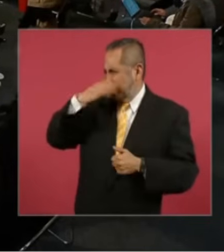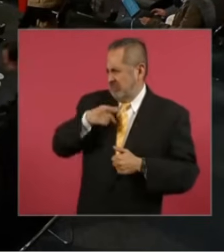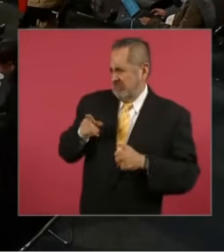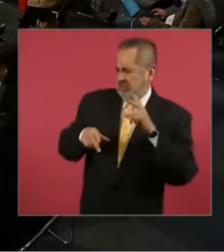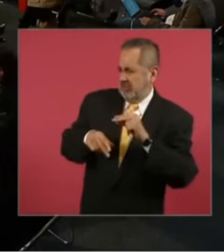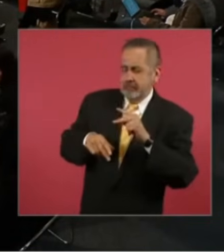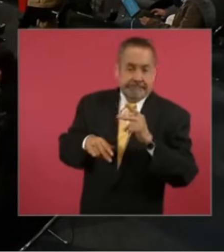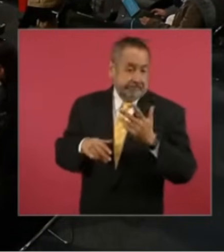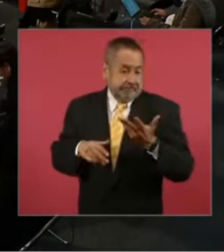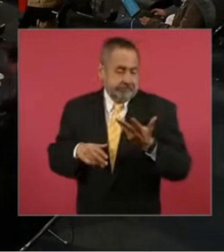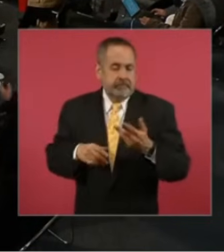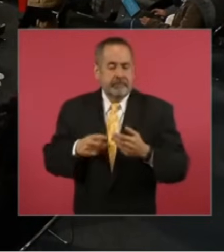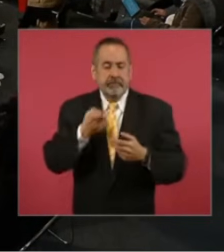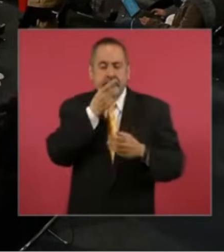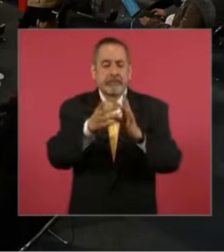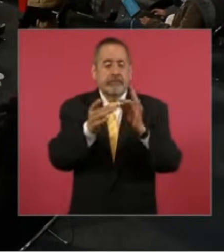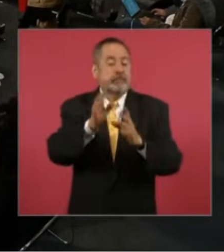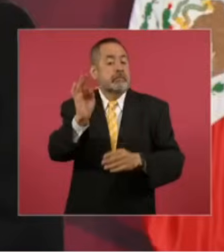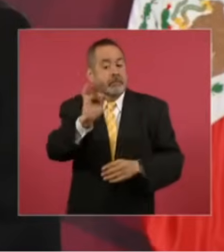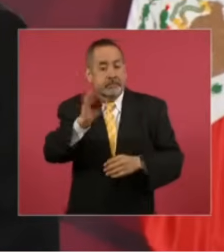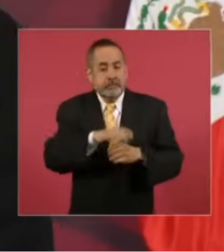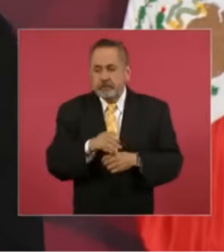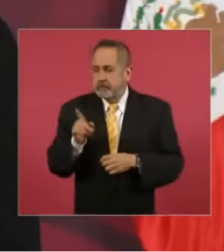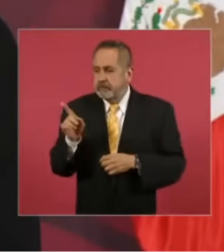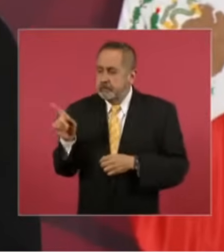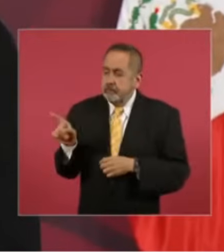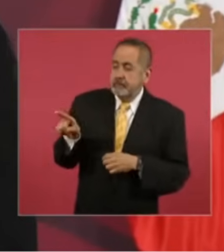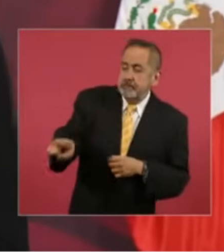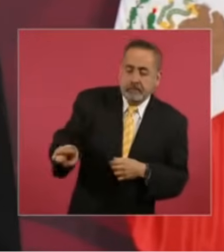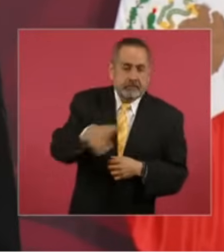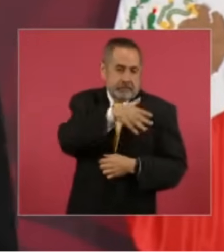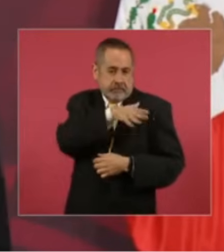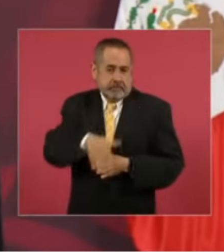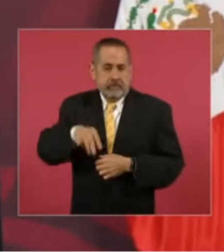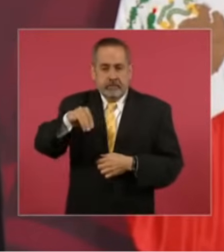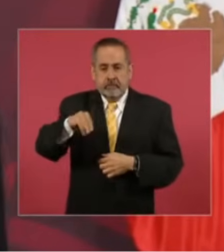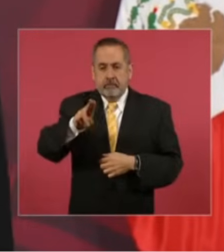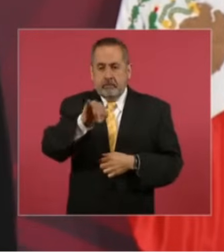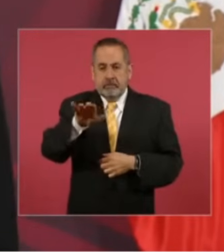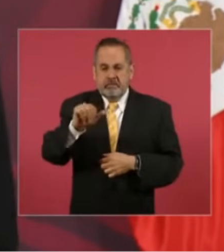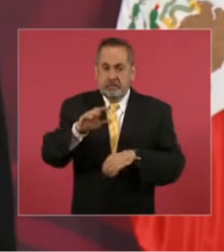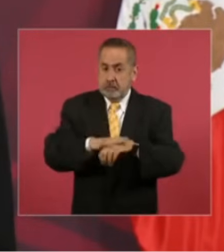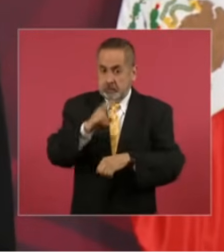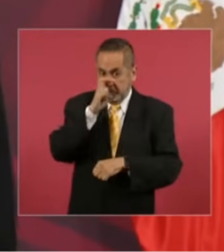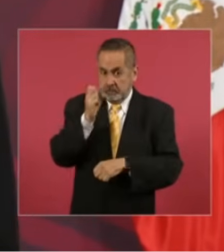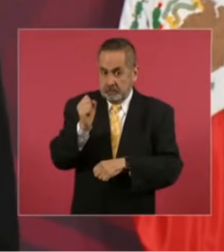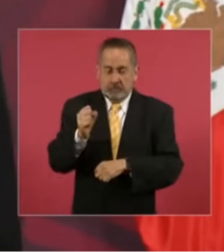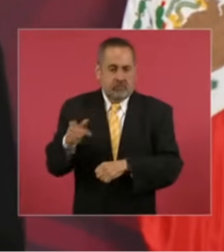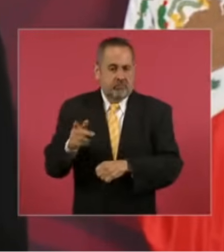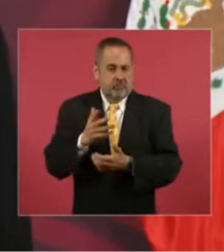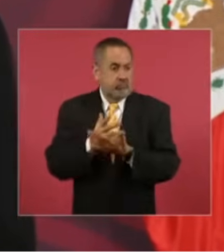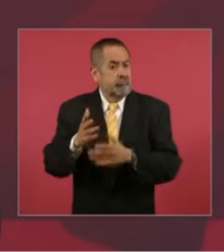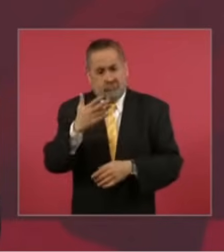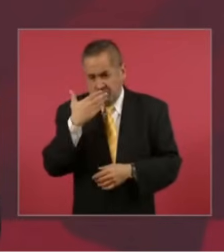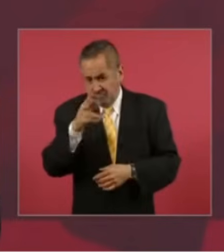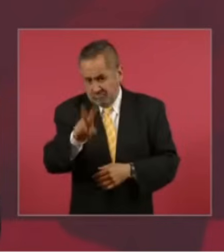Y se decía que si se optaba por Mújica, que era más radical, un